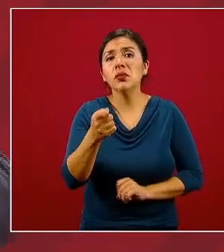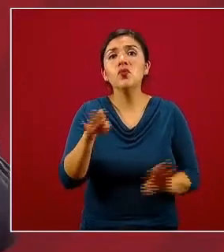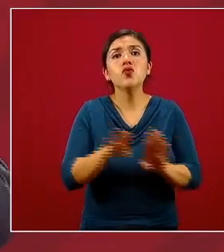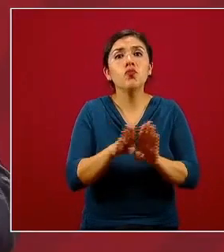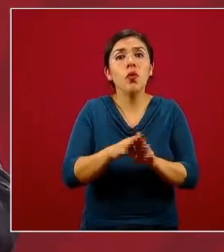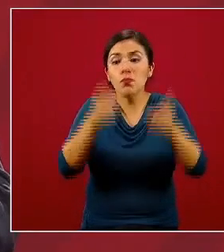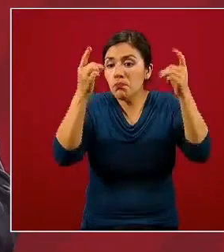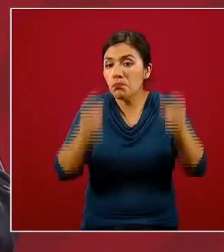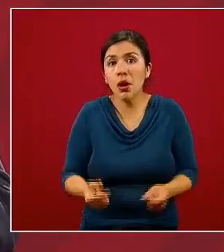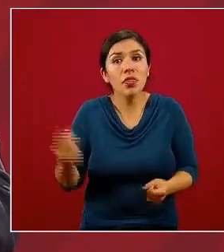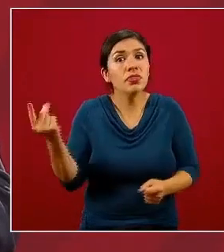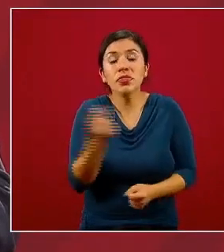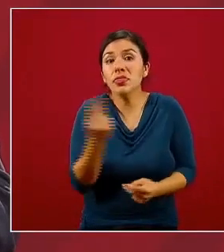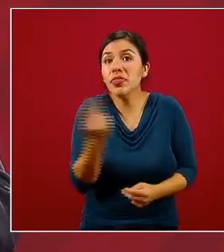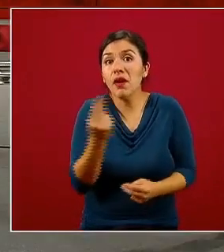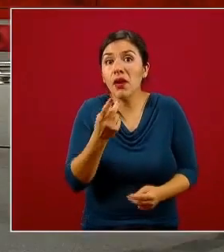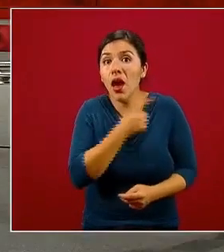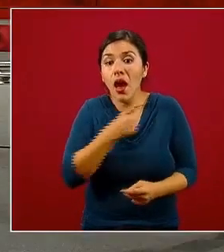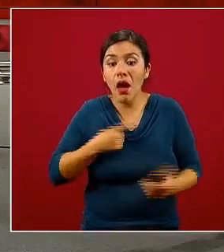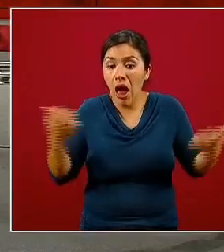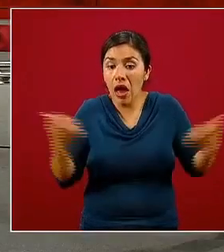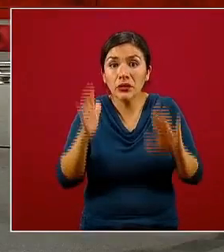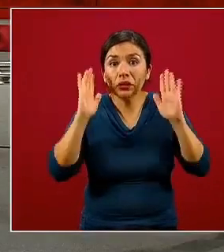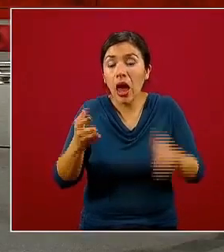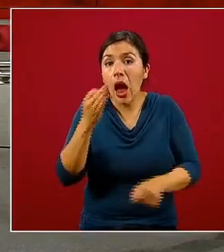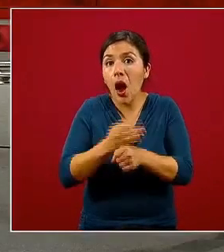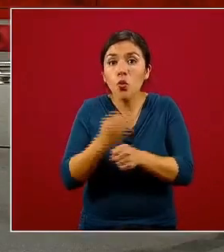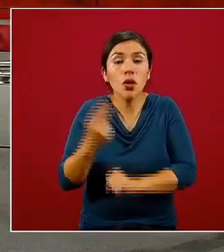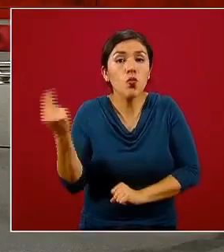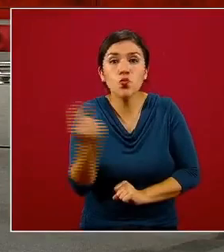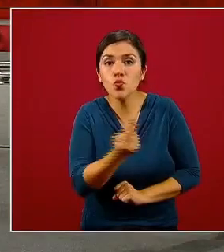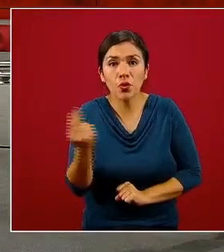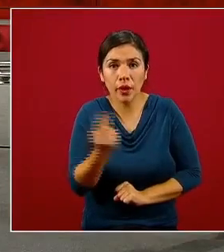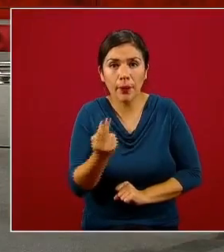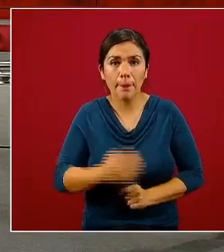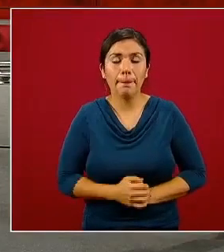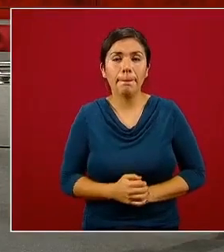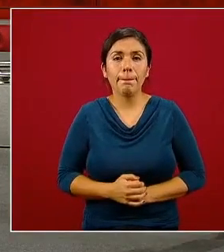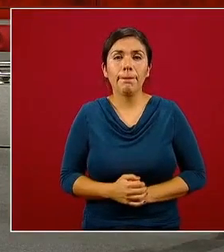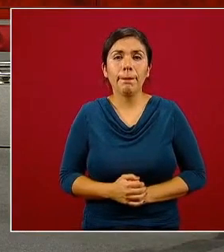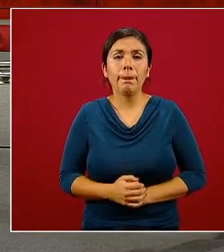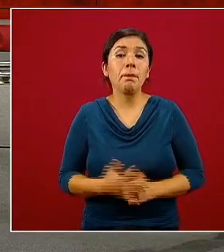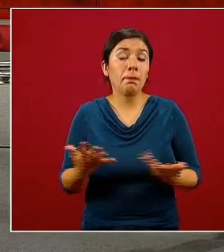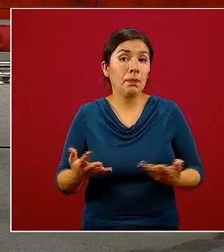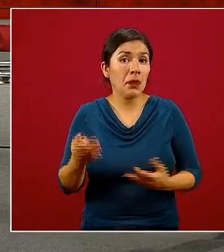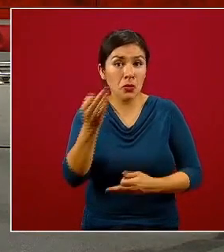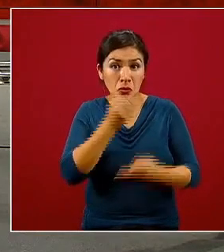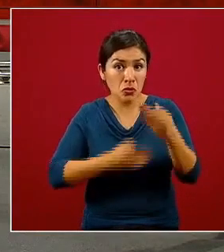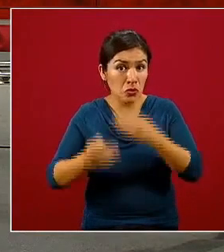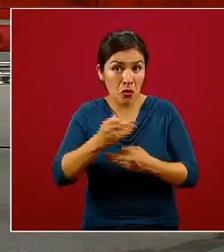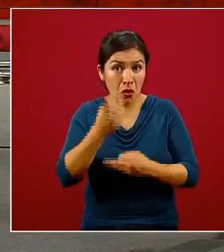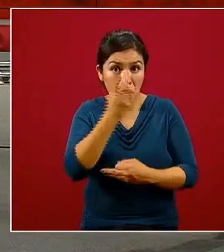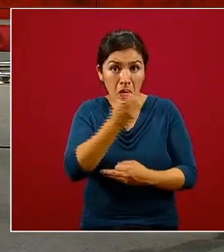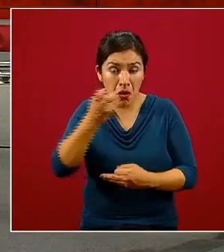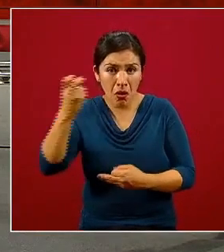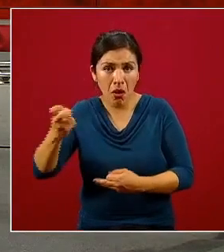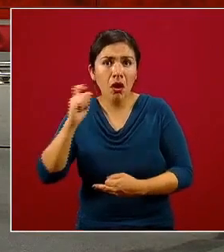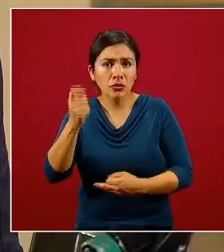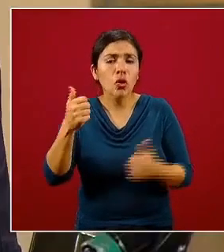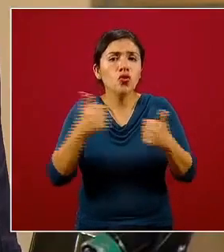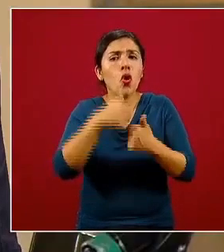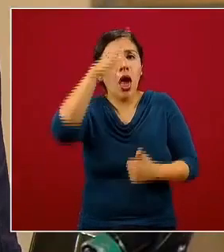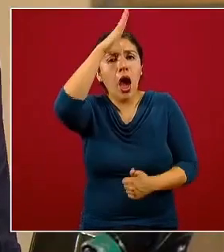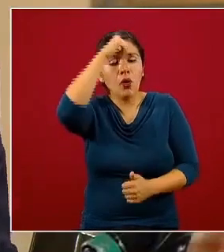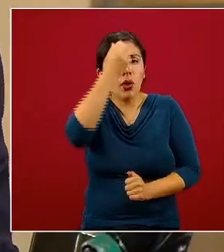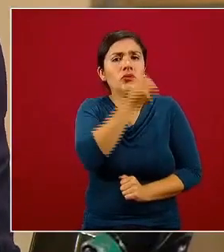acciones inmediatas que se tienen que emprender. Y todas estas han sido en sucesivos acuerdos de